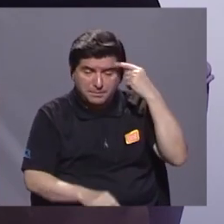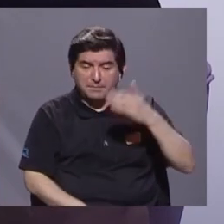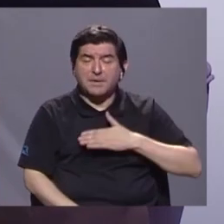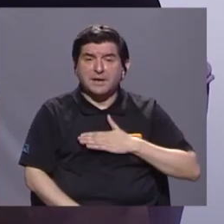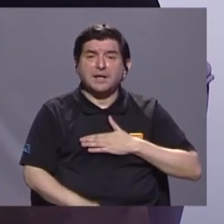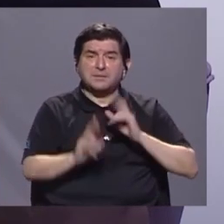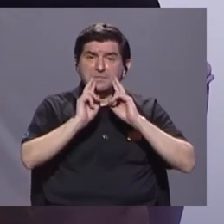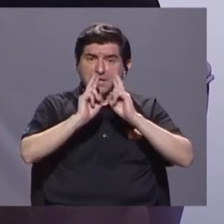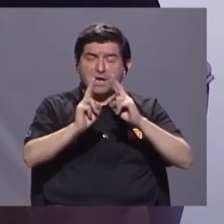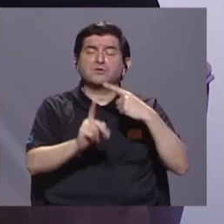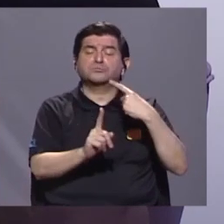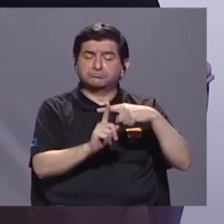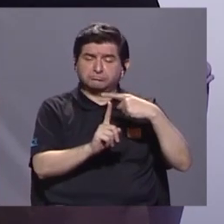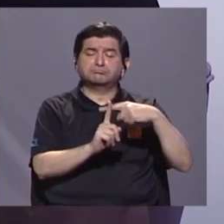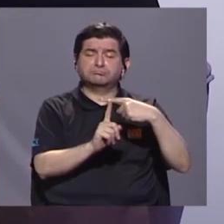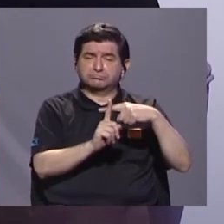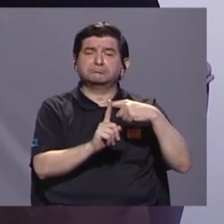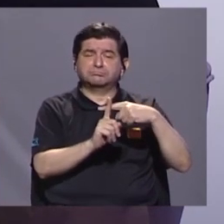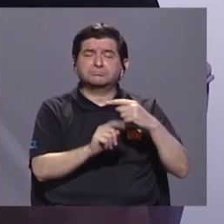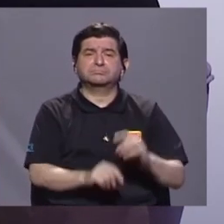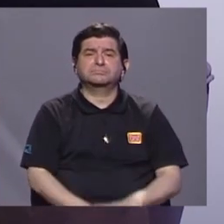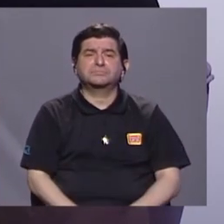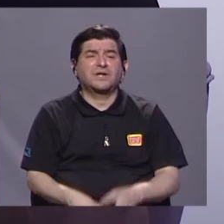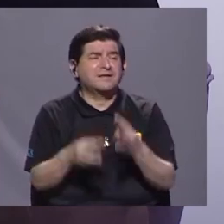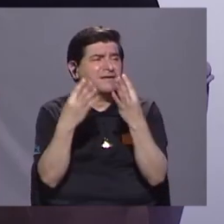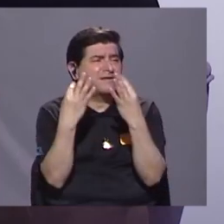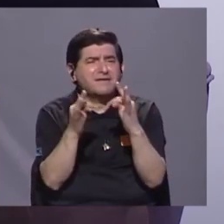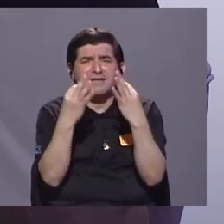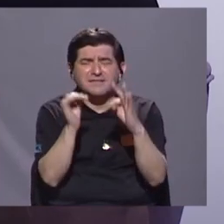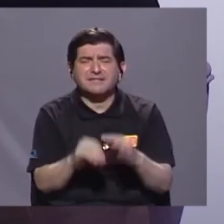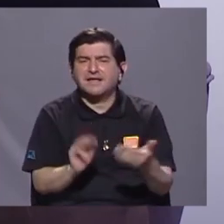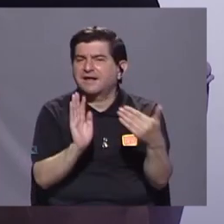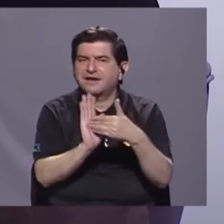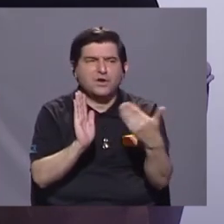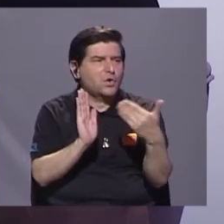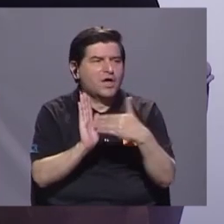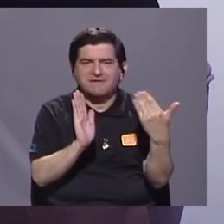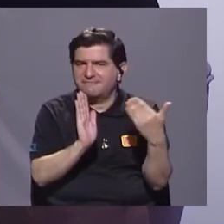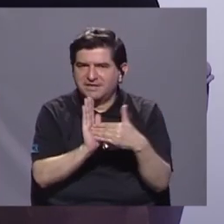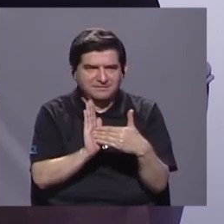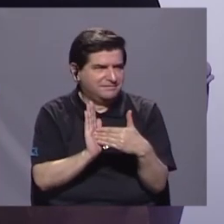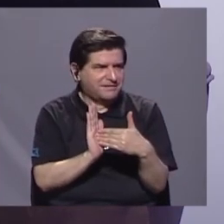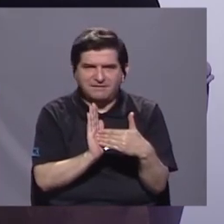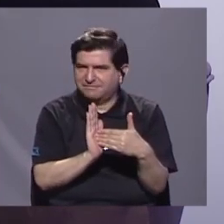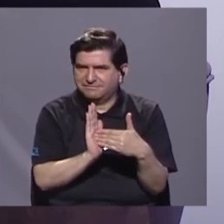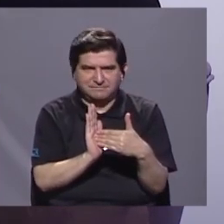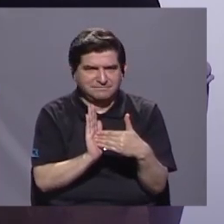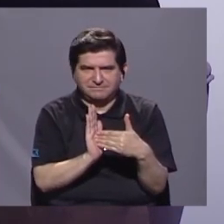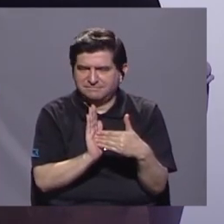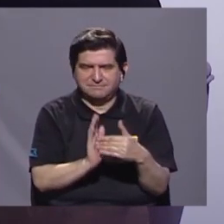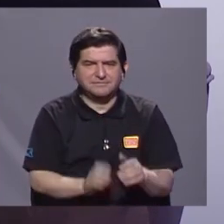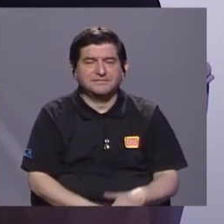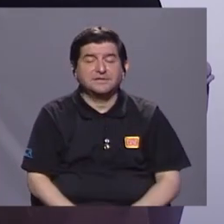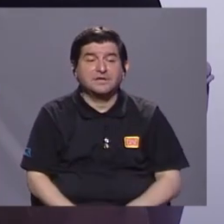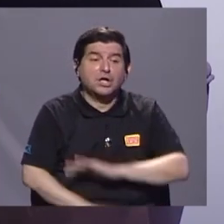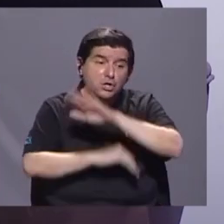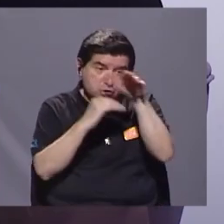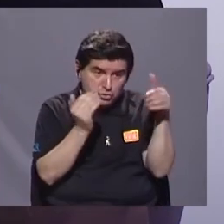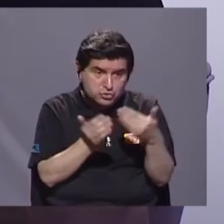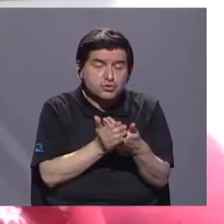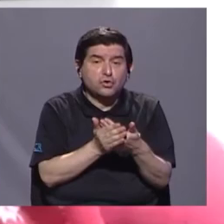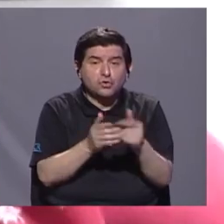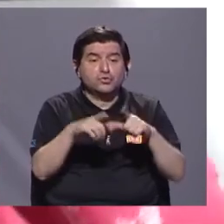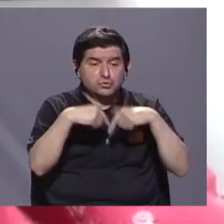balance ha sido muy positivo y se ha tratado de no afectar tanto al game obviamente todos están